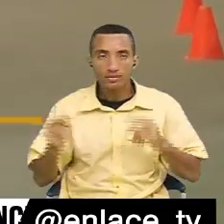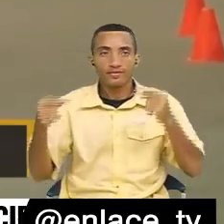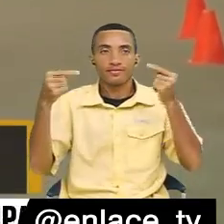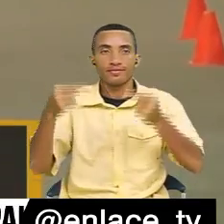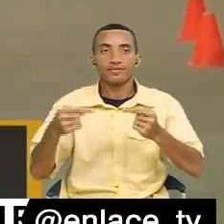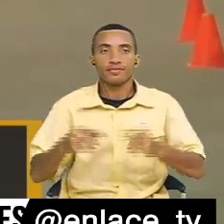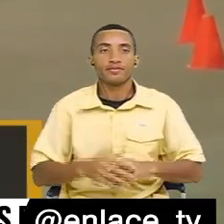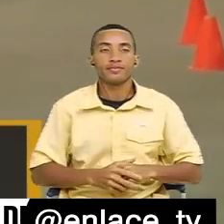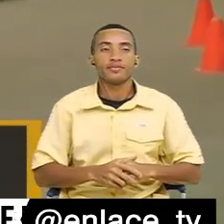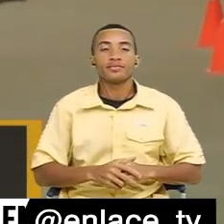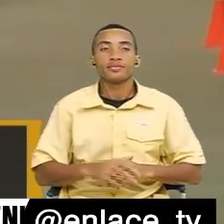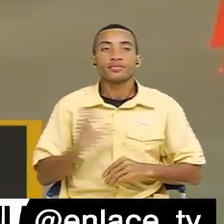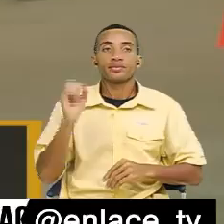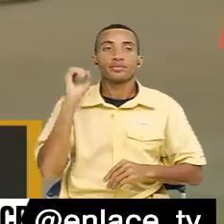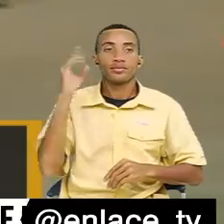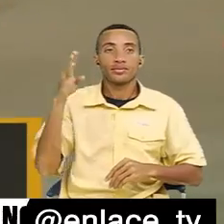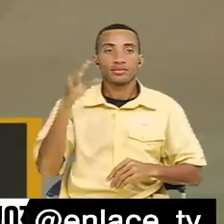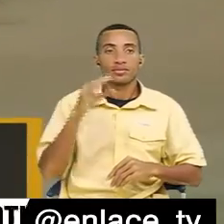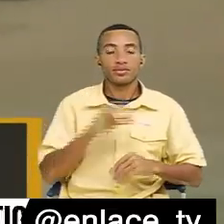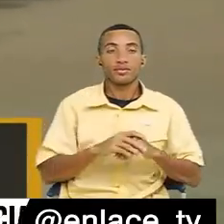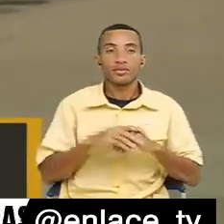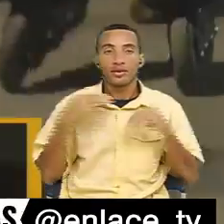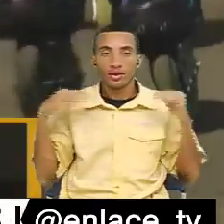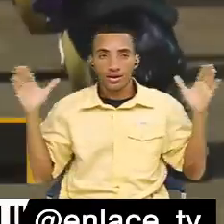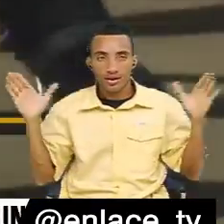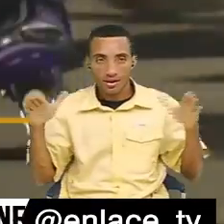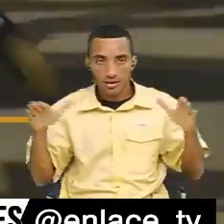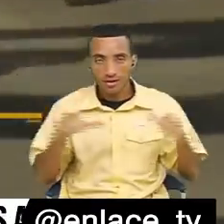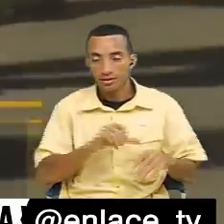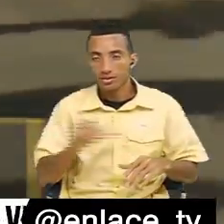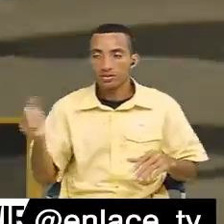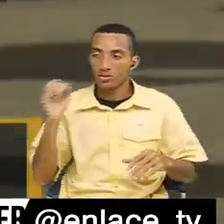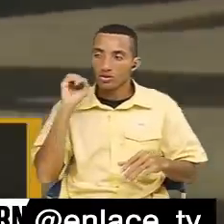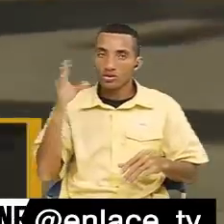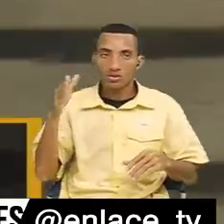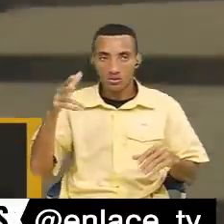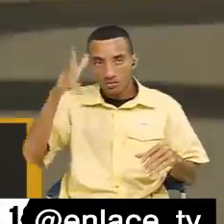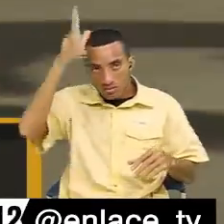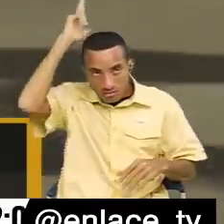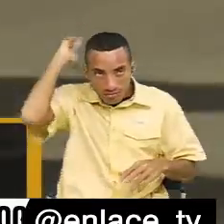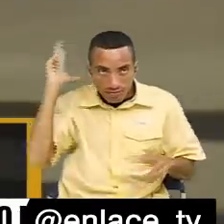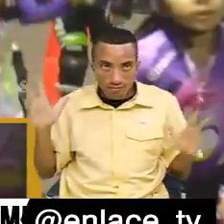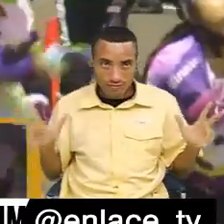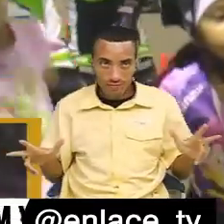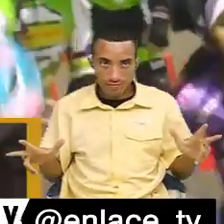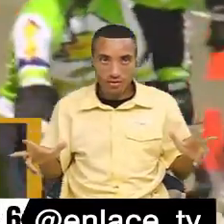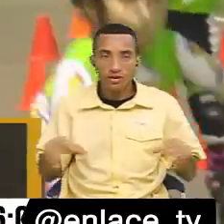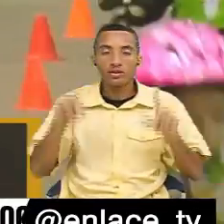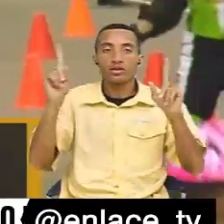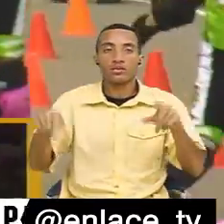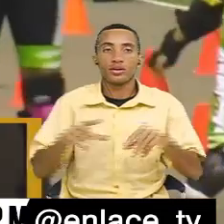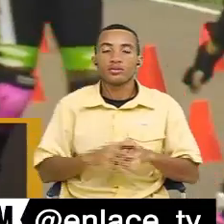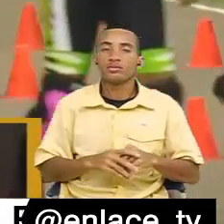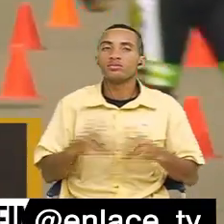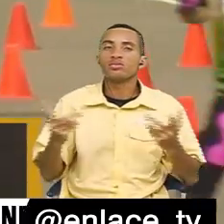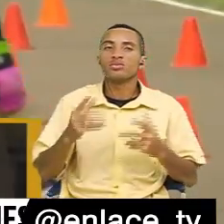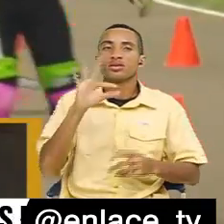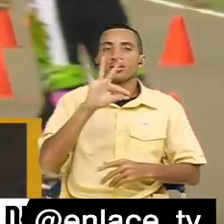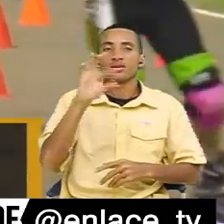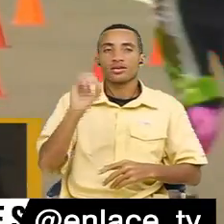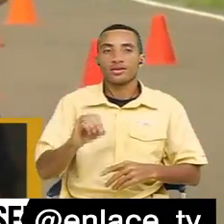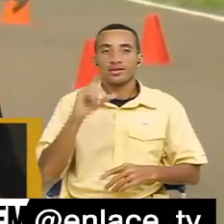Los clubes Águilas y Las Iguanas trabajan en los preparativos del tercer Festival Municipal de Patinaje, el cual se efectuará el 30 de julio en el